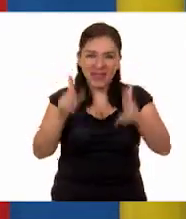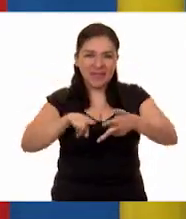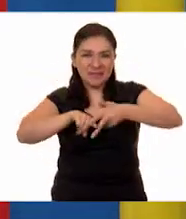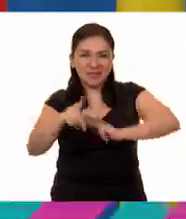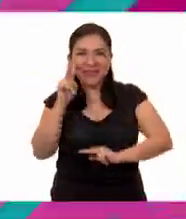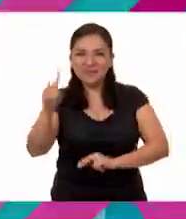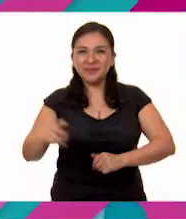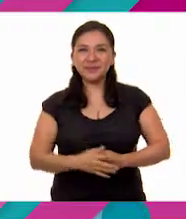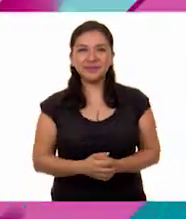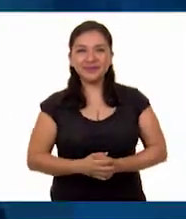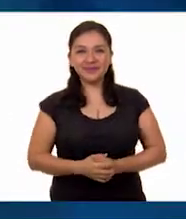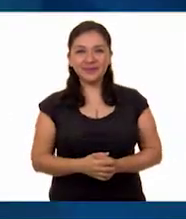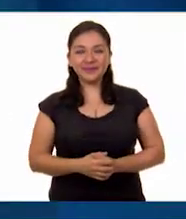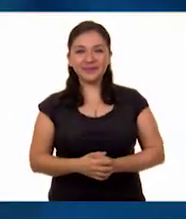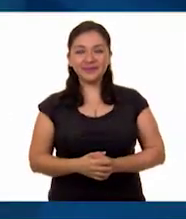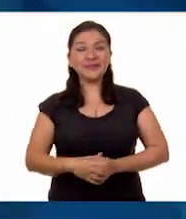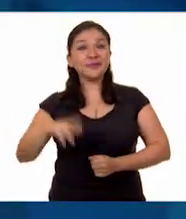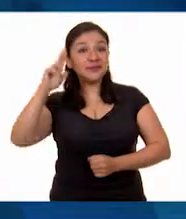comenzamos.